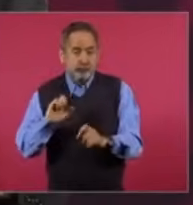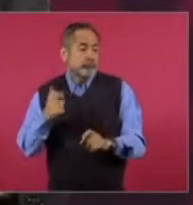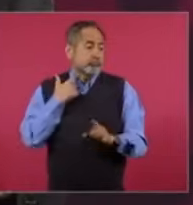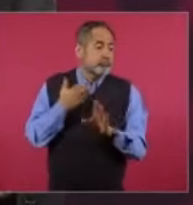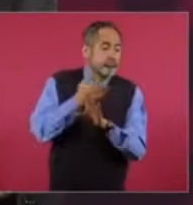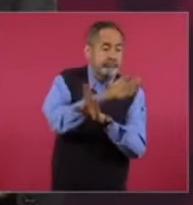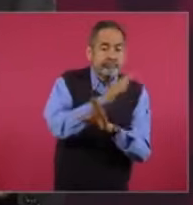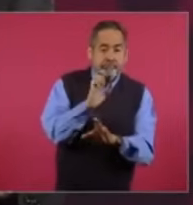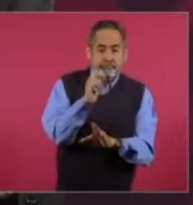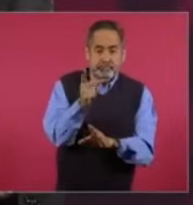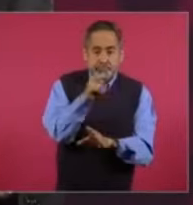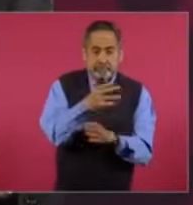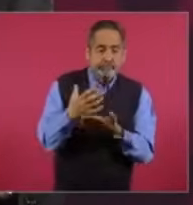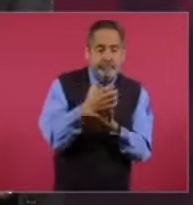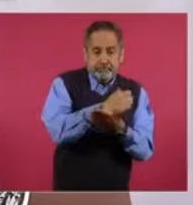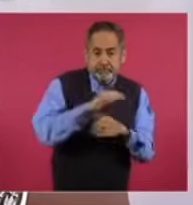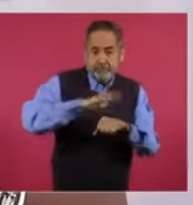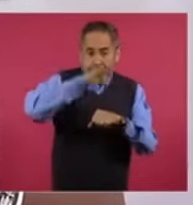presidente Peña.